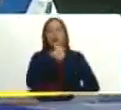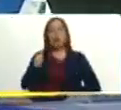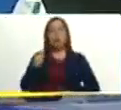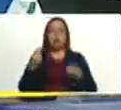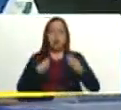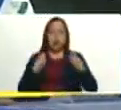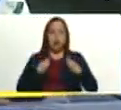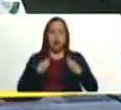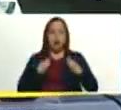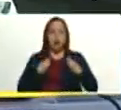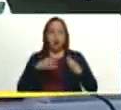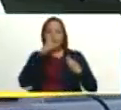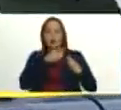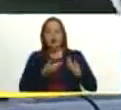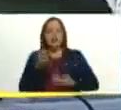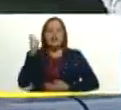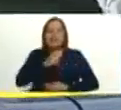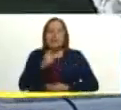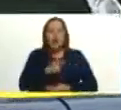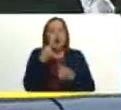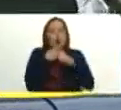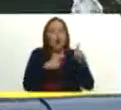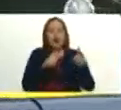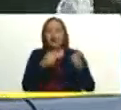sin depender de nada ni de nadie,